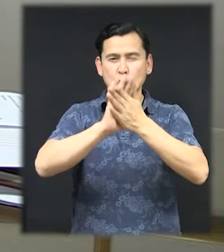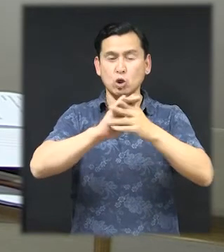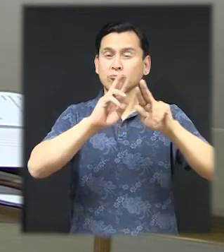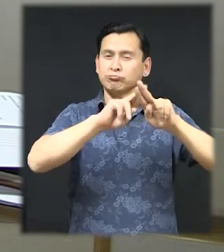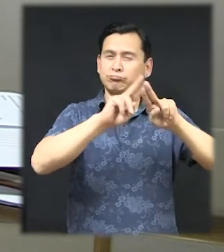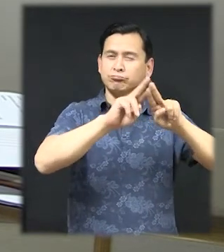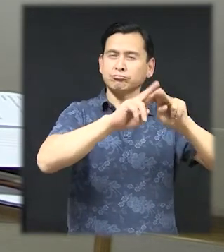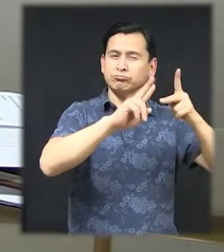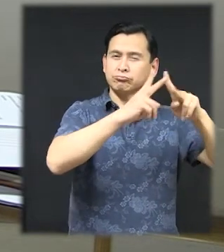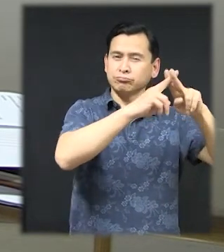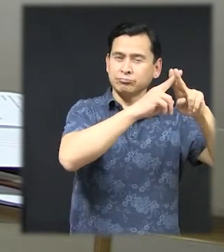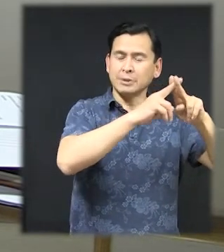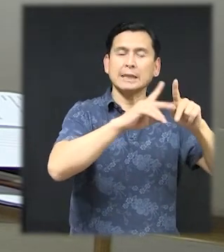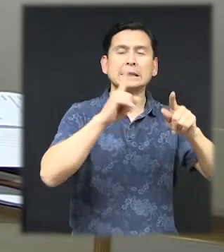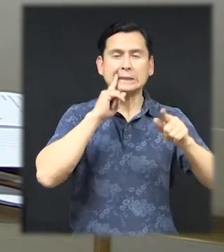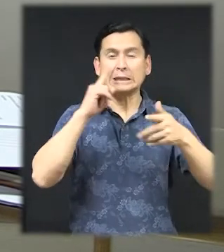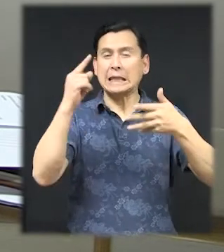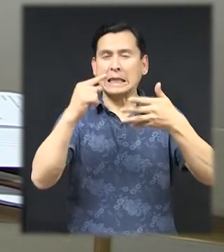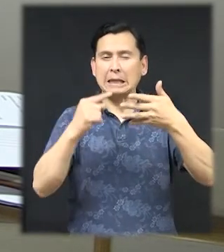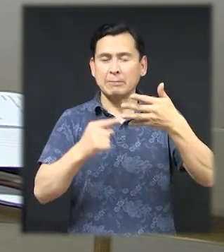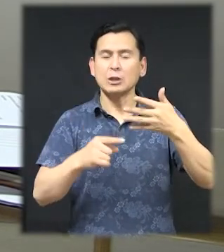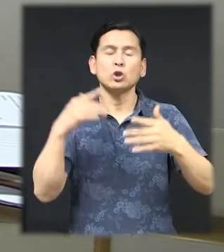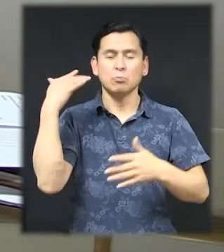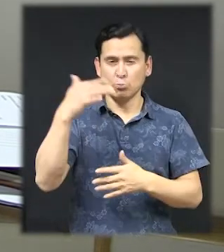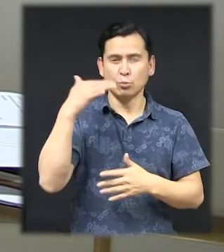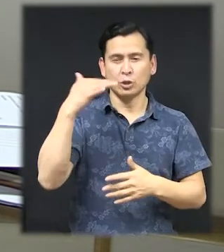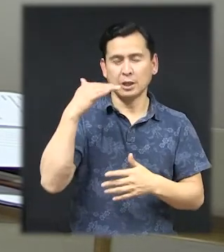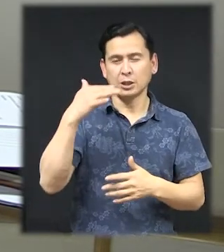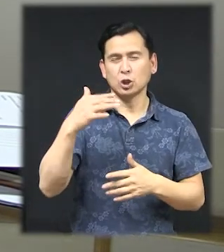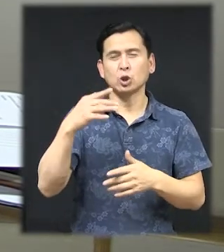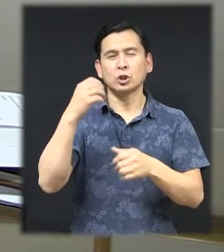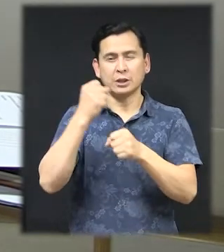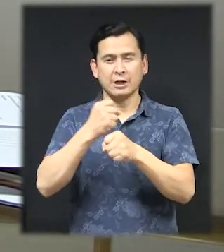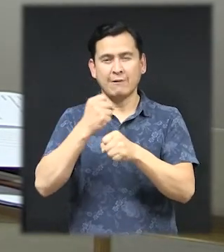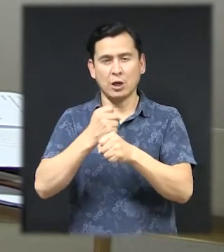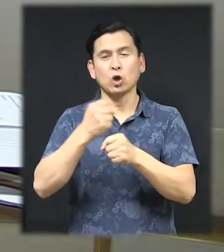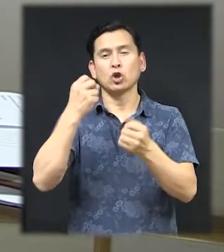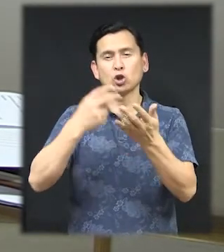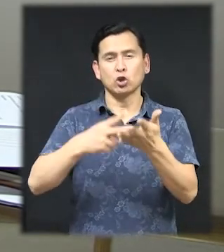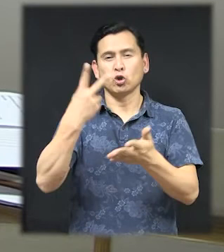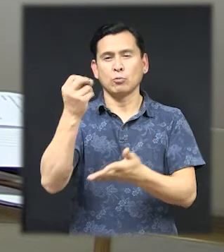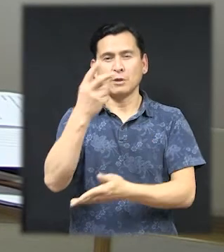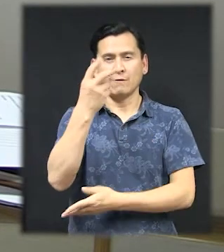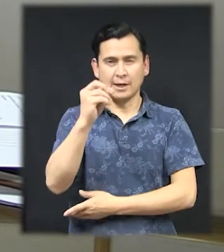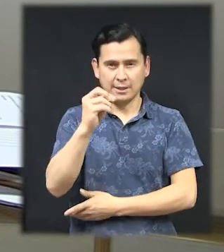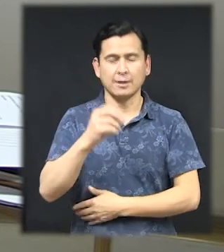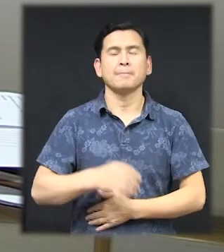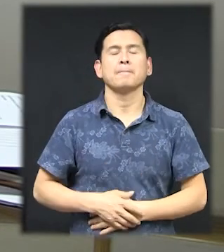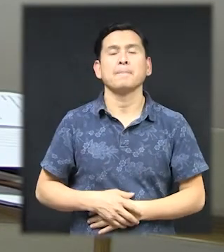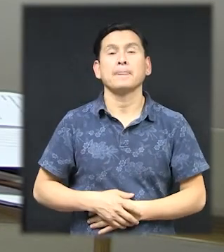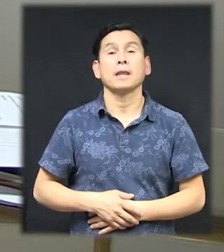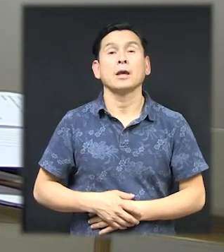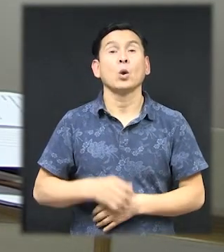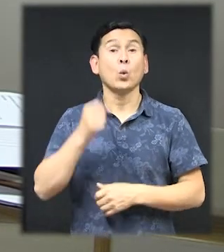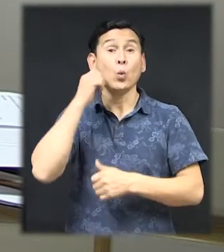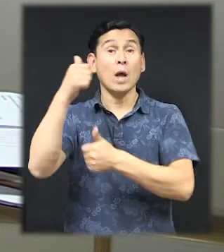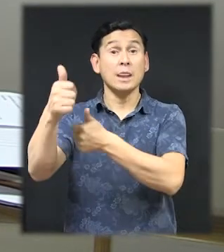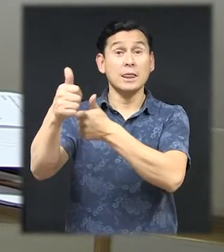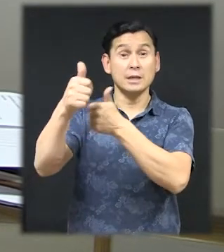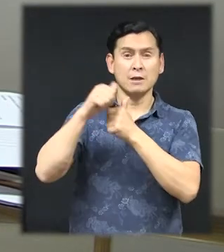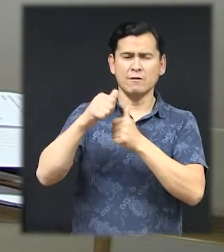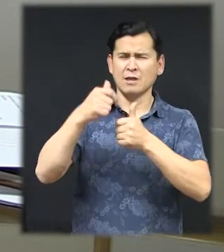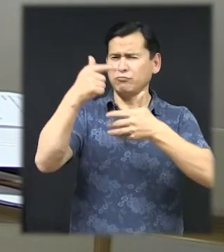ha colocado. Fundamentalmente, aumentar la oferta de horas médicas de especialidad a través